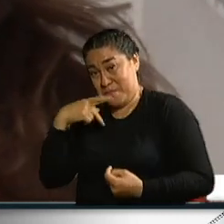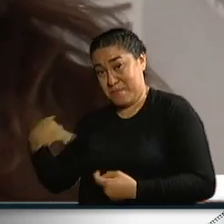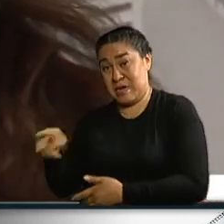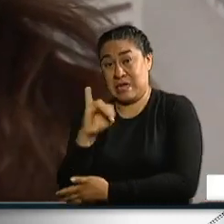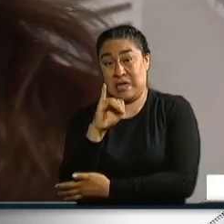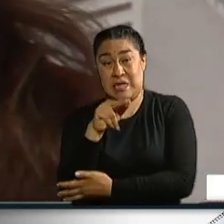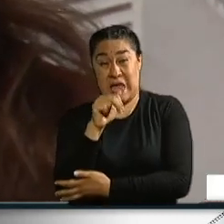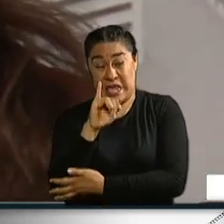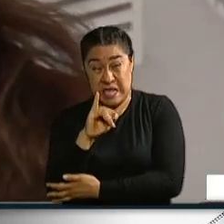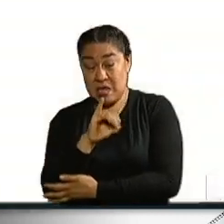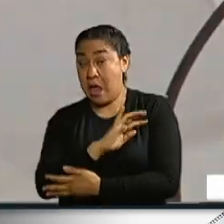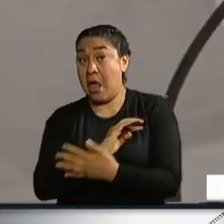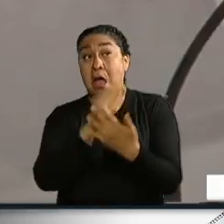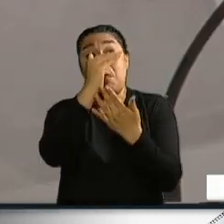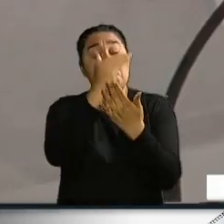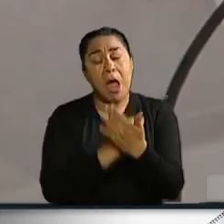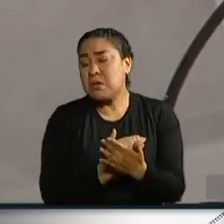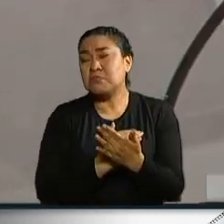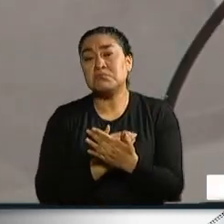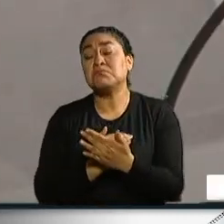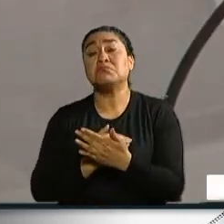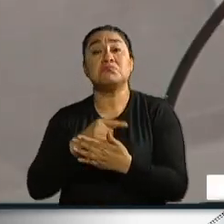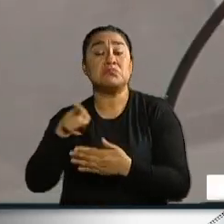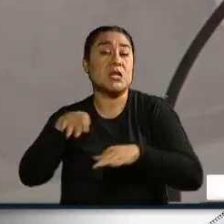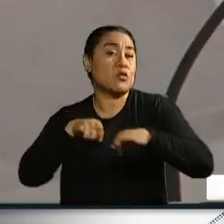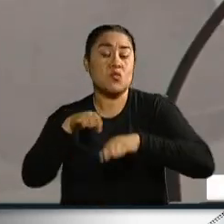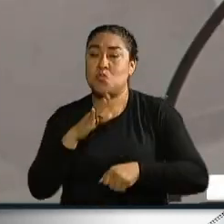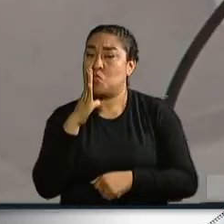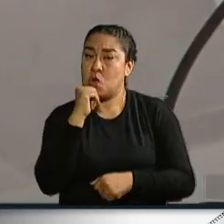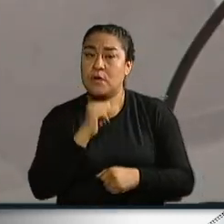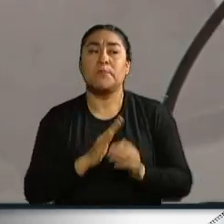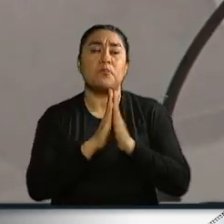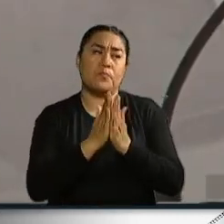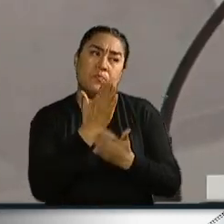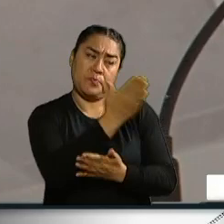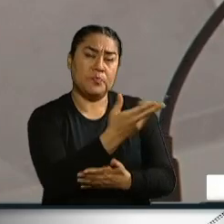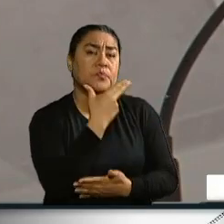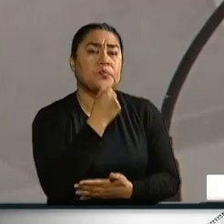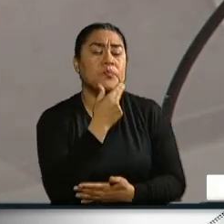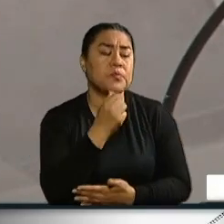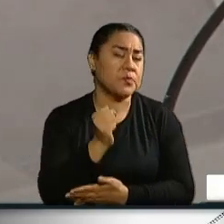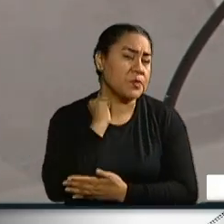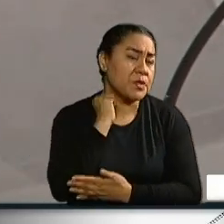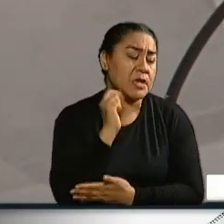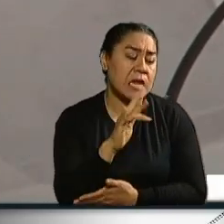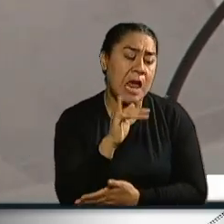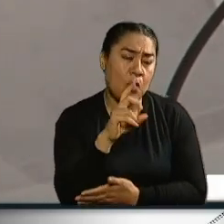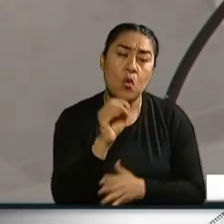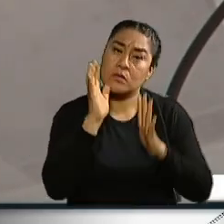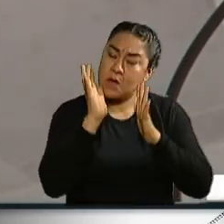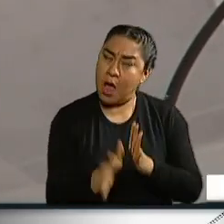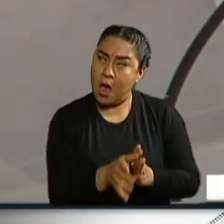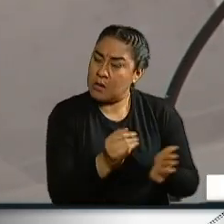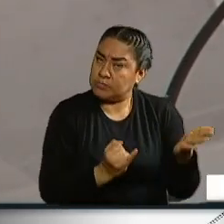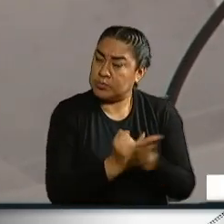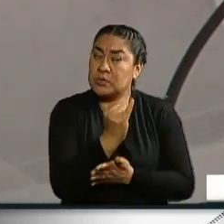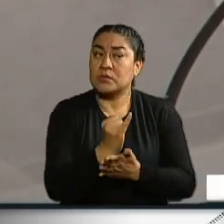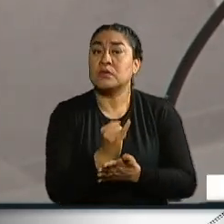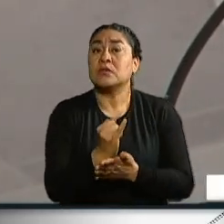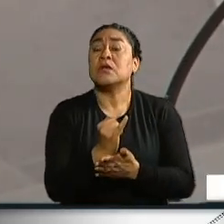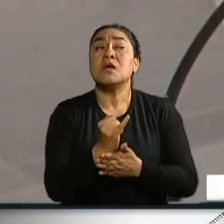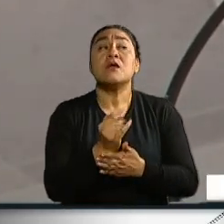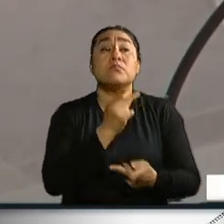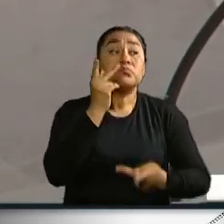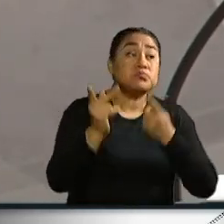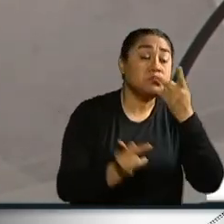dejaría de funcionar Le pido al senador Ricardo Monreal que tome ya la decisión de someterlo al